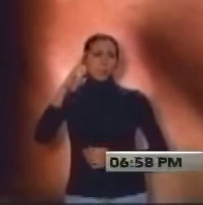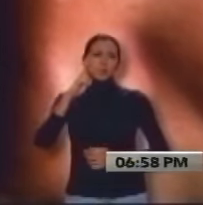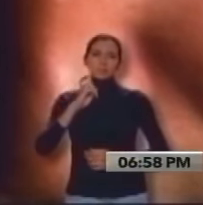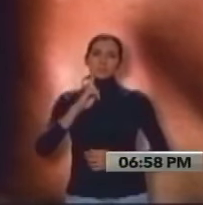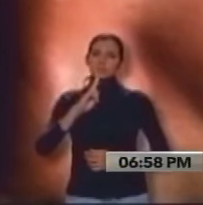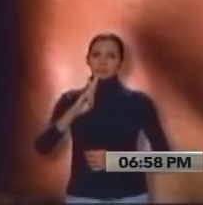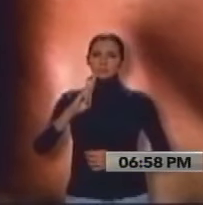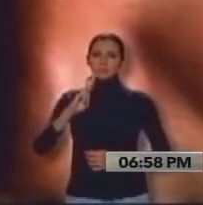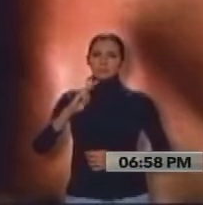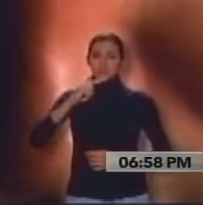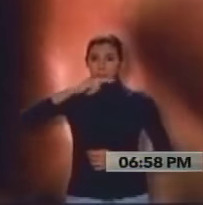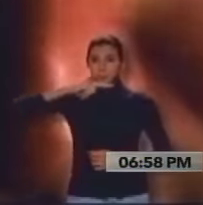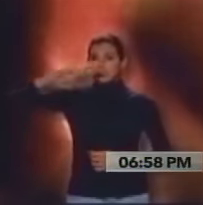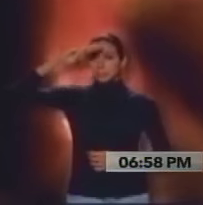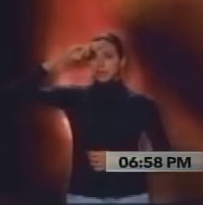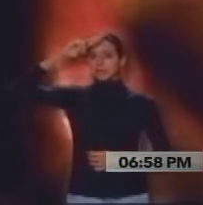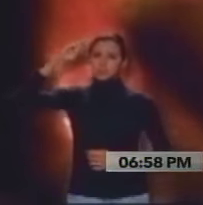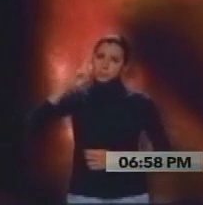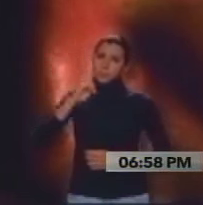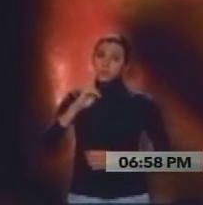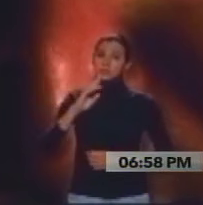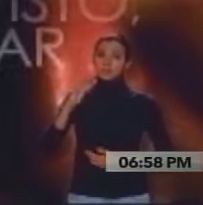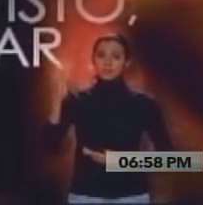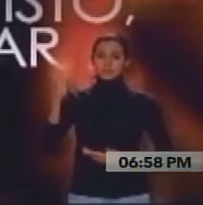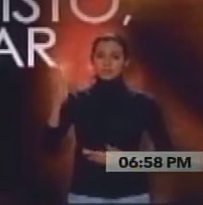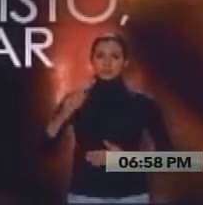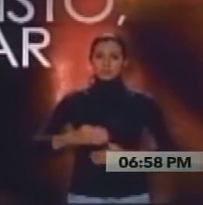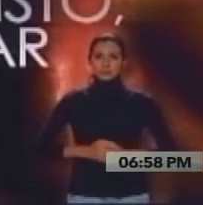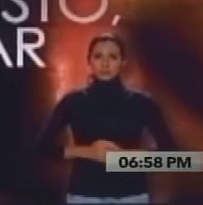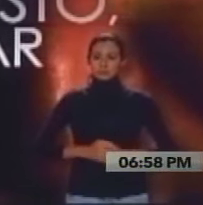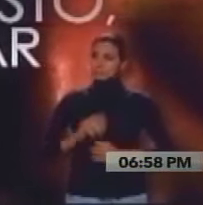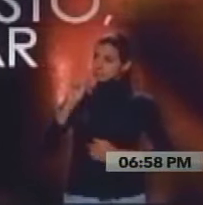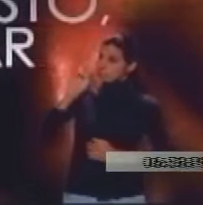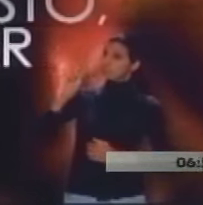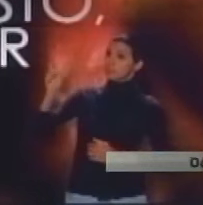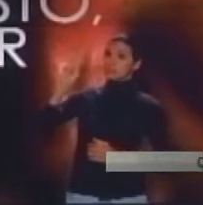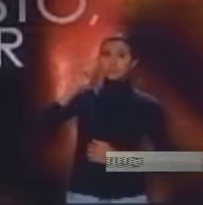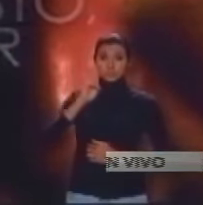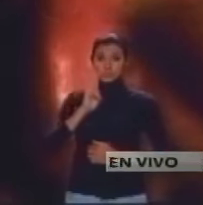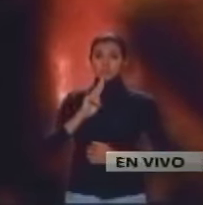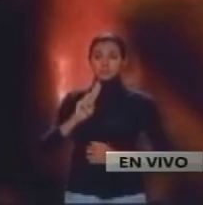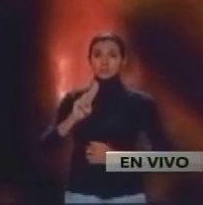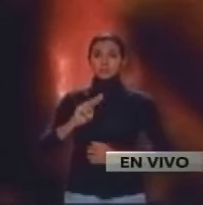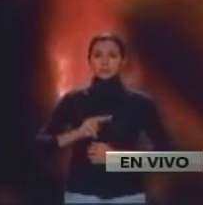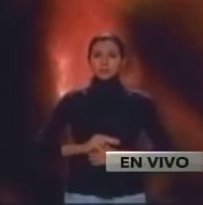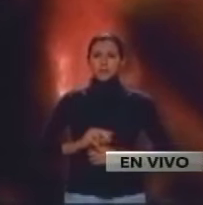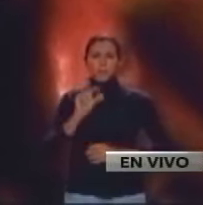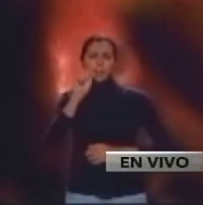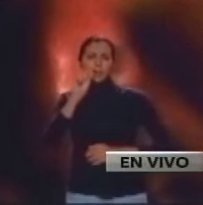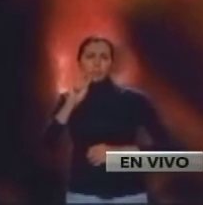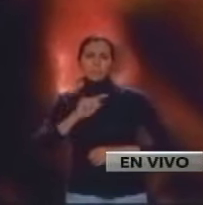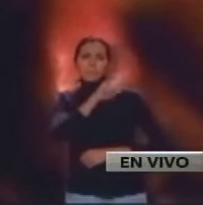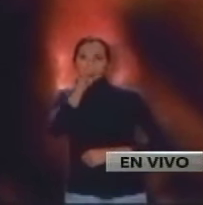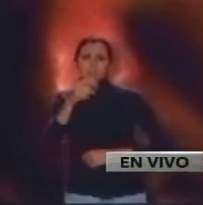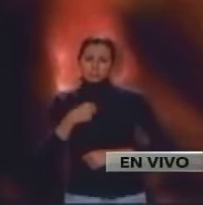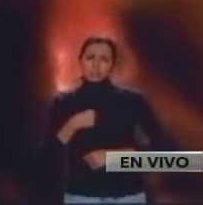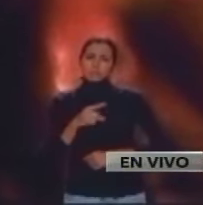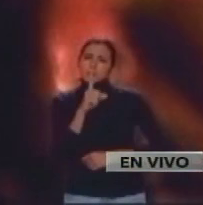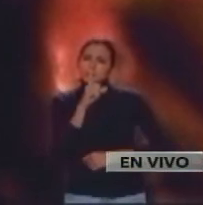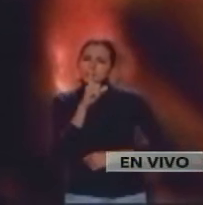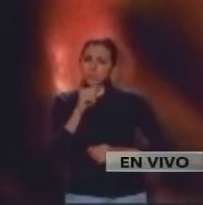Bolívar, tu padre Bolívar, lo hemos visto Bolívar. Y un poco le pregunté en